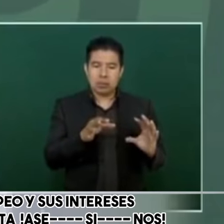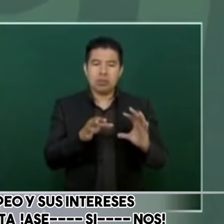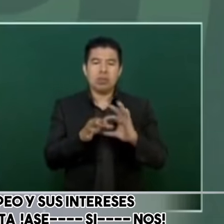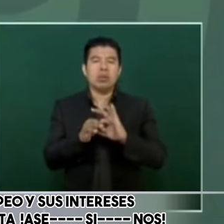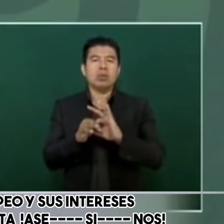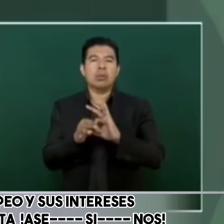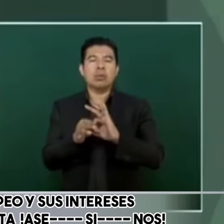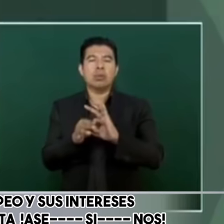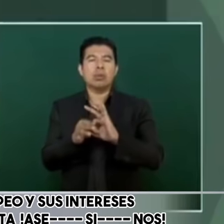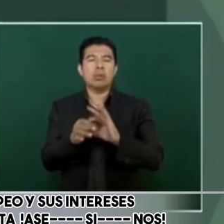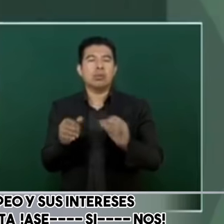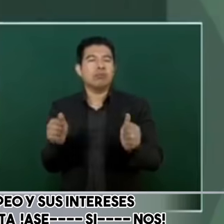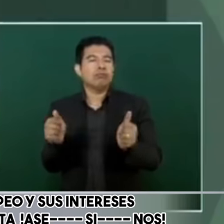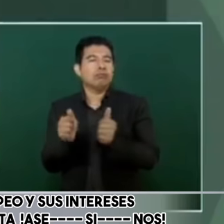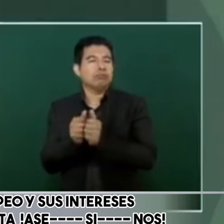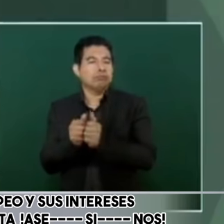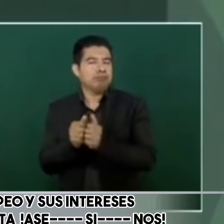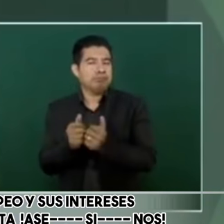con